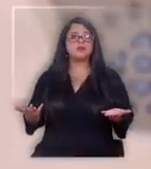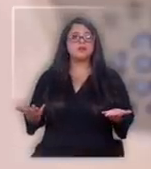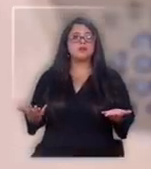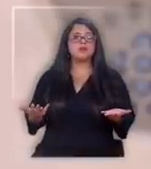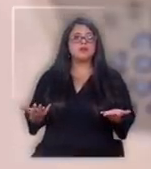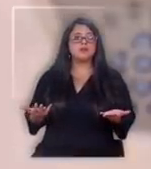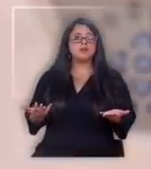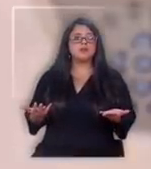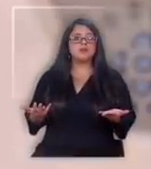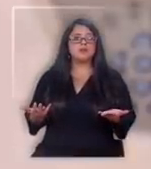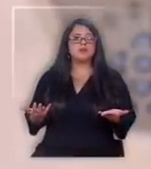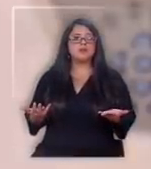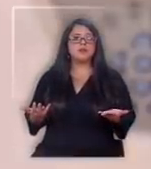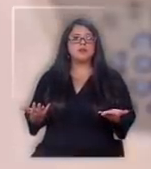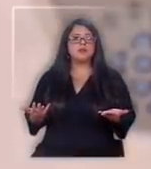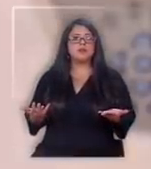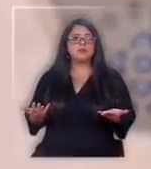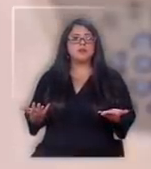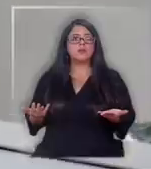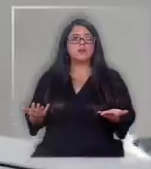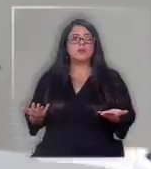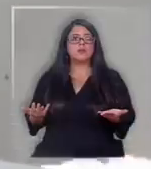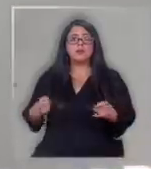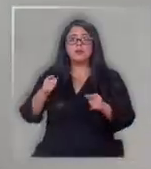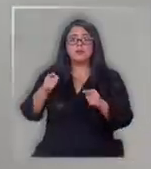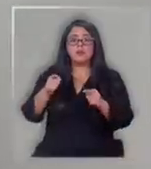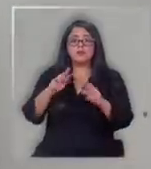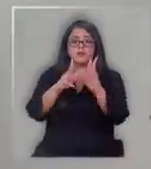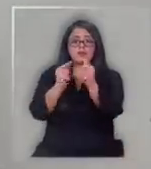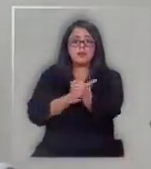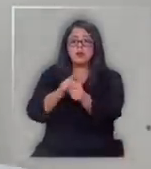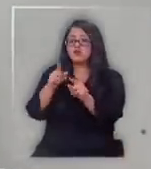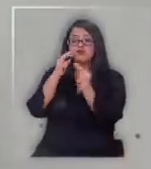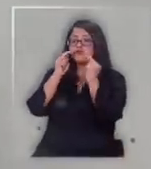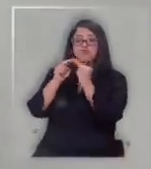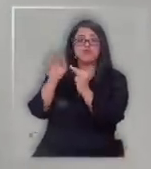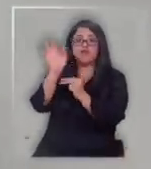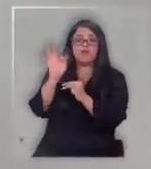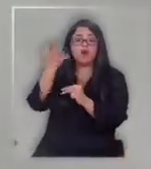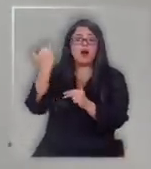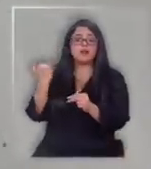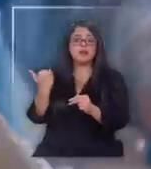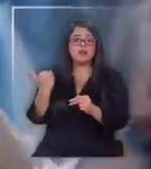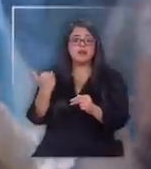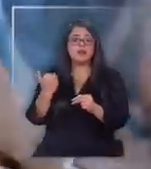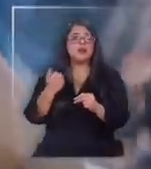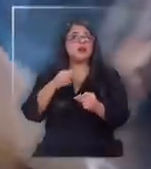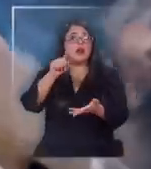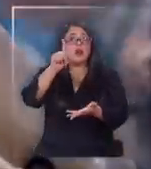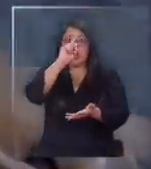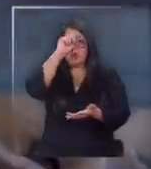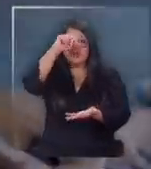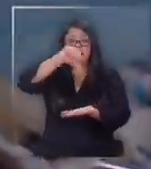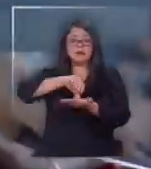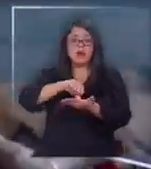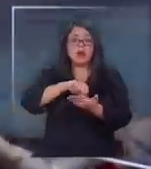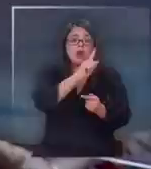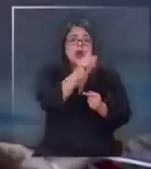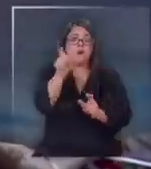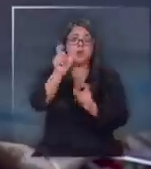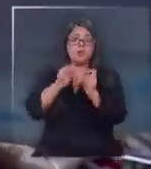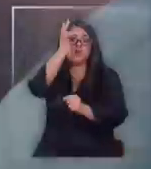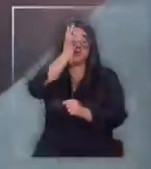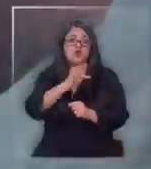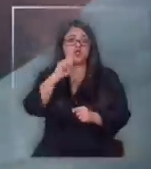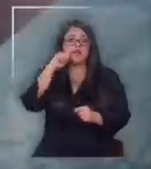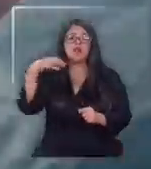me imagino. Yo no los veo desde febrero. Al margen de las dificultades personales, en la posta central cada funcionario es una